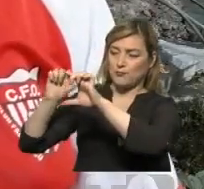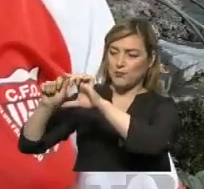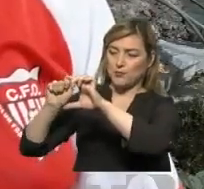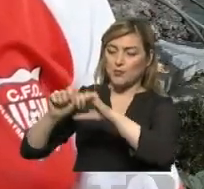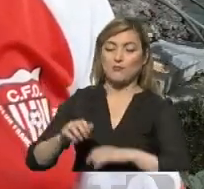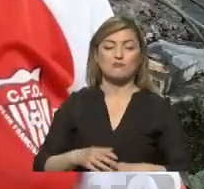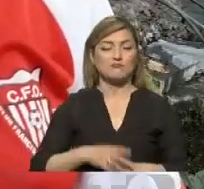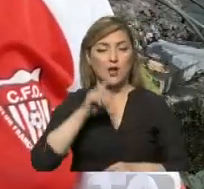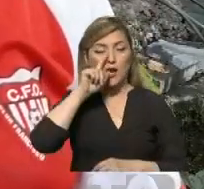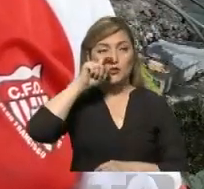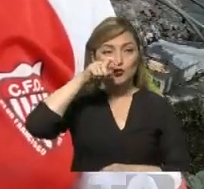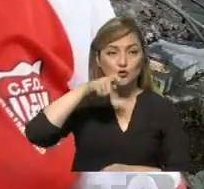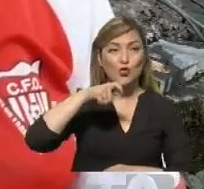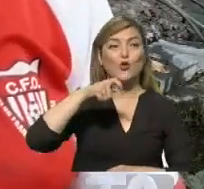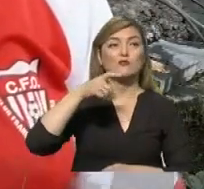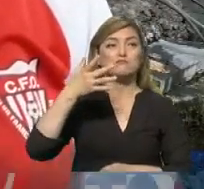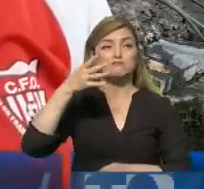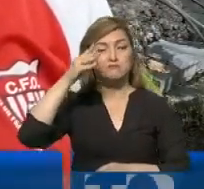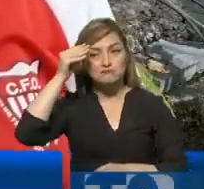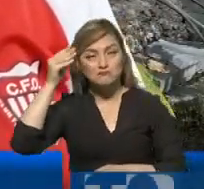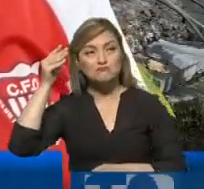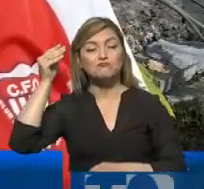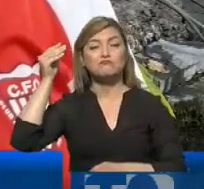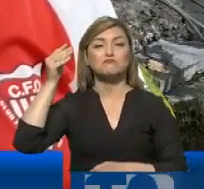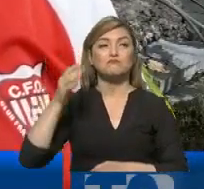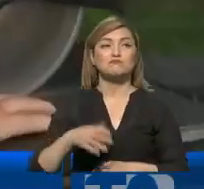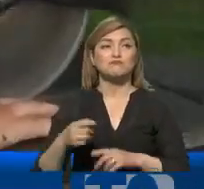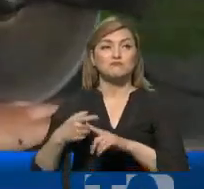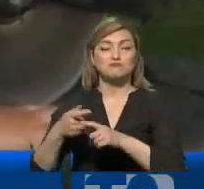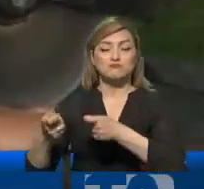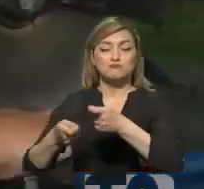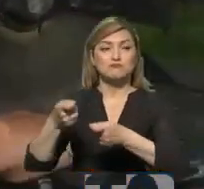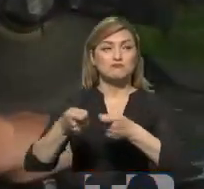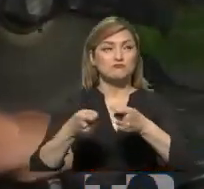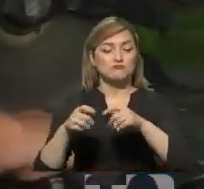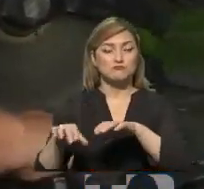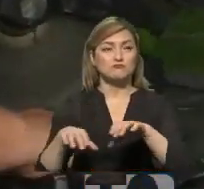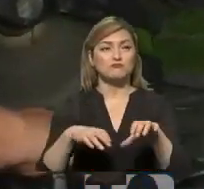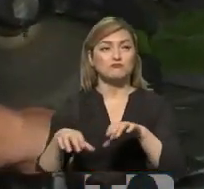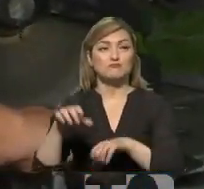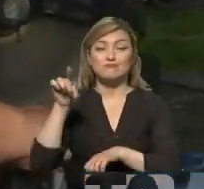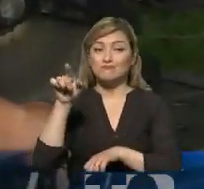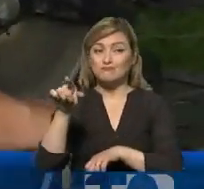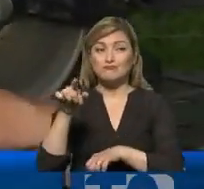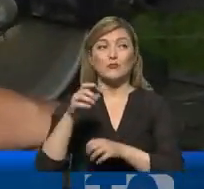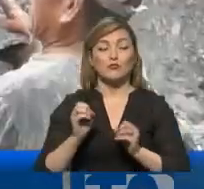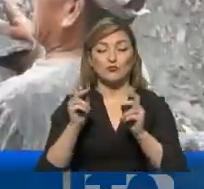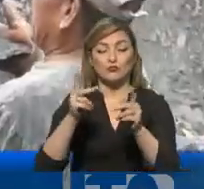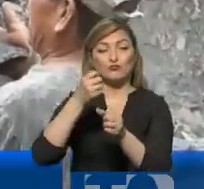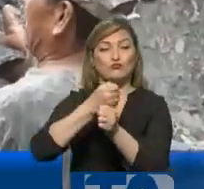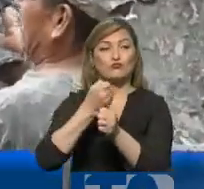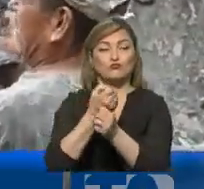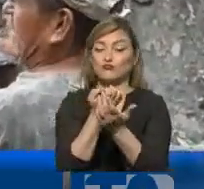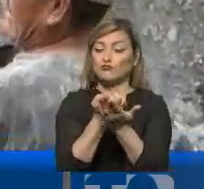Riobamba, mandamos bastante también. Hemos abierto bastantes mercados. Esta actividad que se ha constituido una fuente de ingreso, de la que